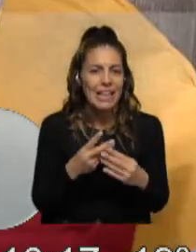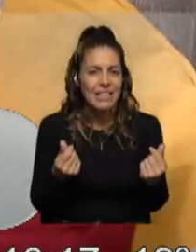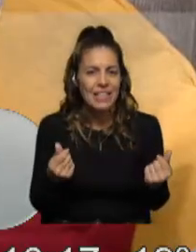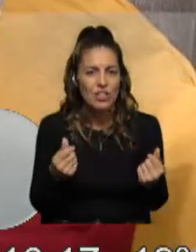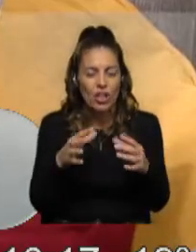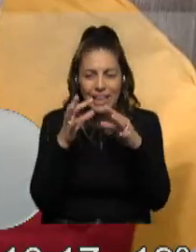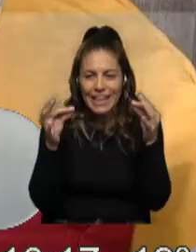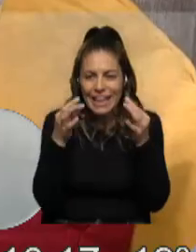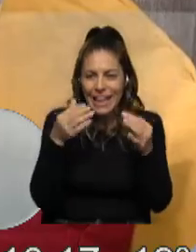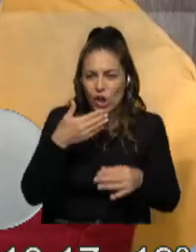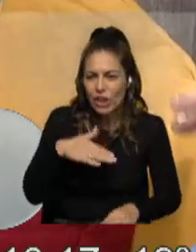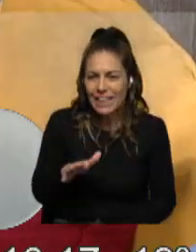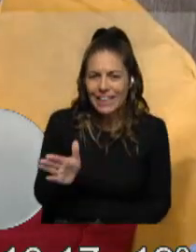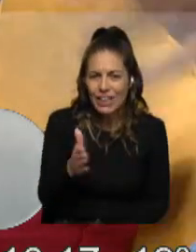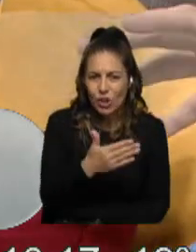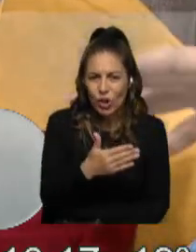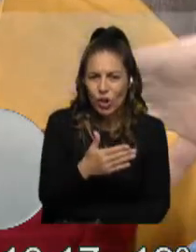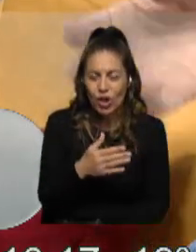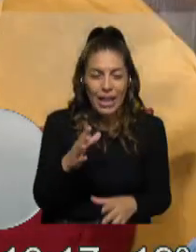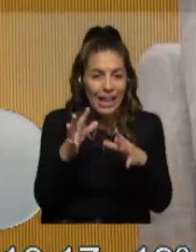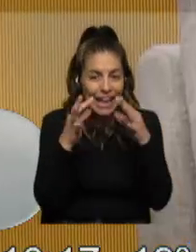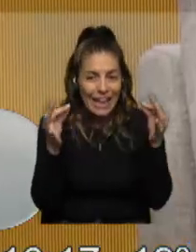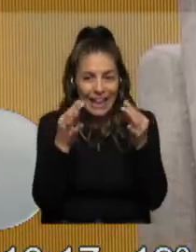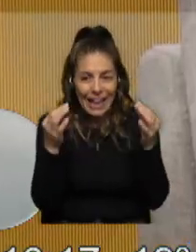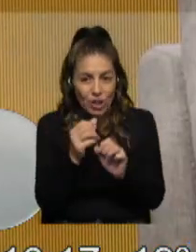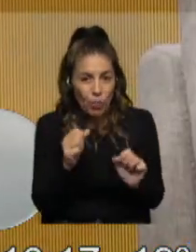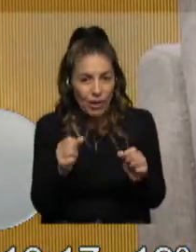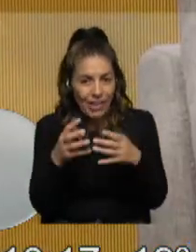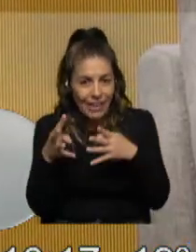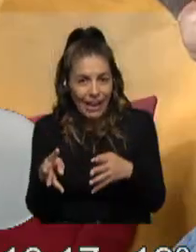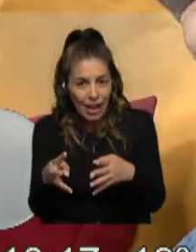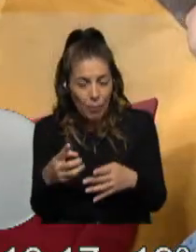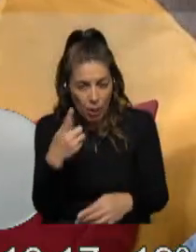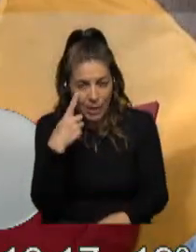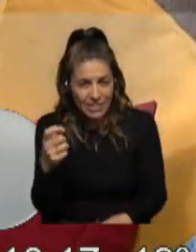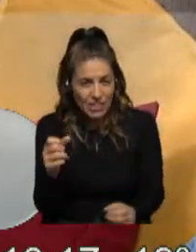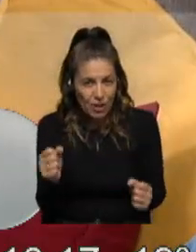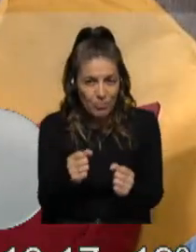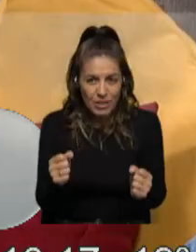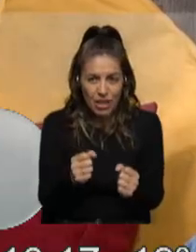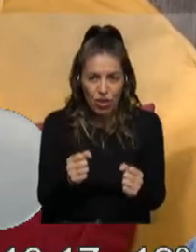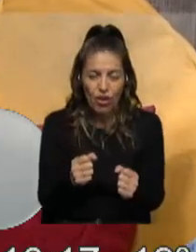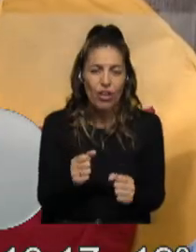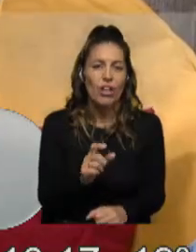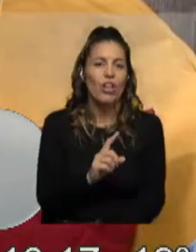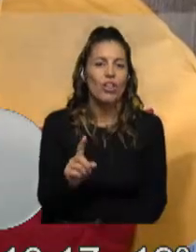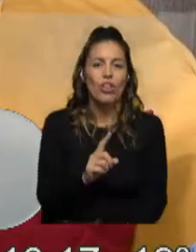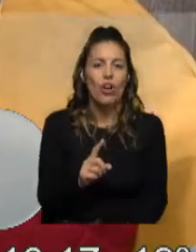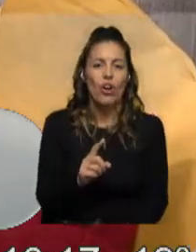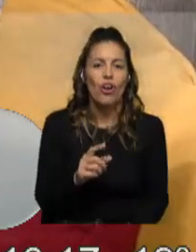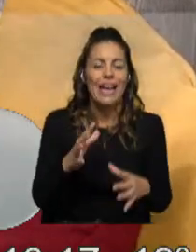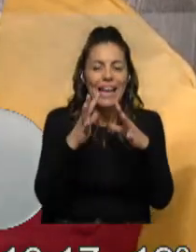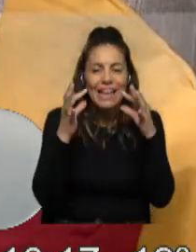todo. Sí, ¿no? Sí. ¿Y el gato puede atacar porque te percibe el miedo? No, en realidad el gato lo que hay dos